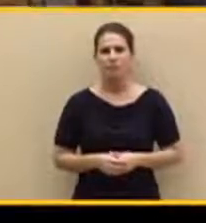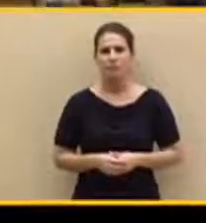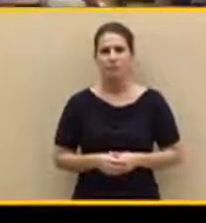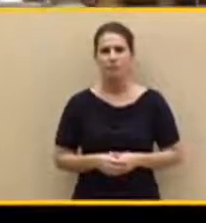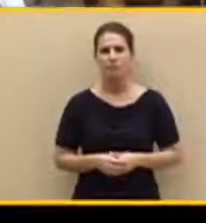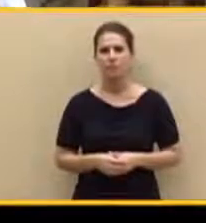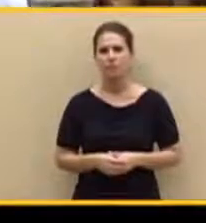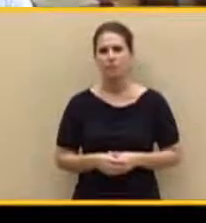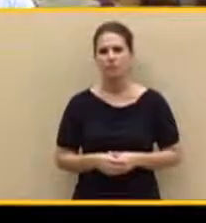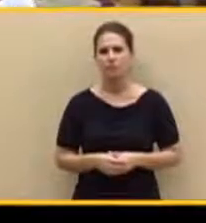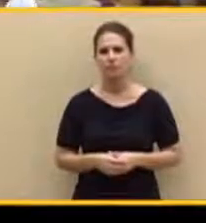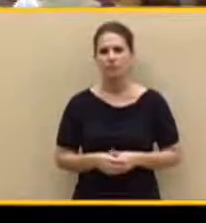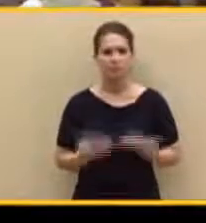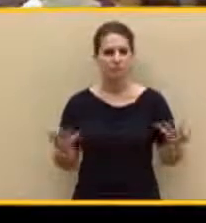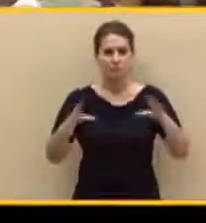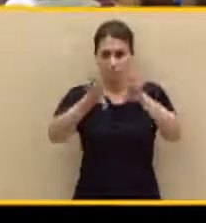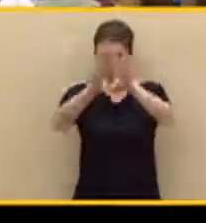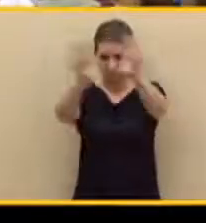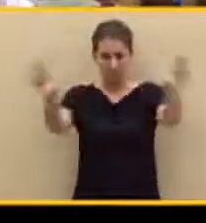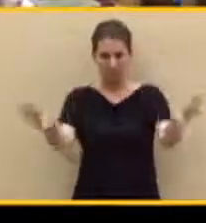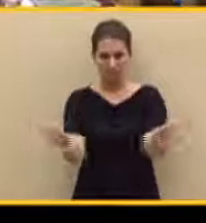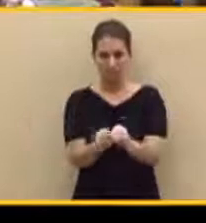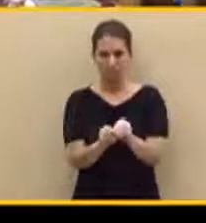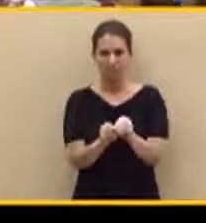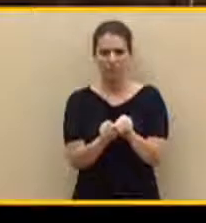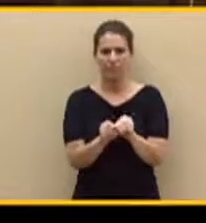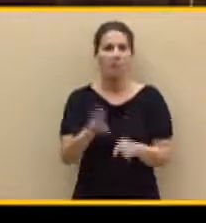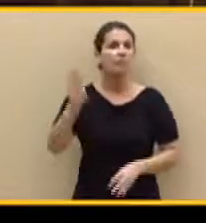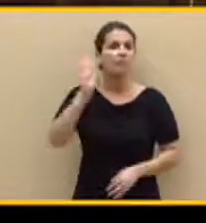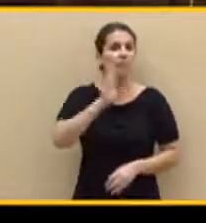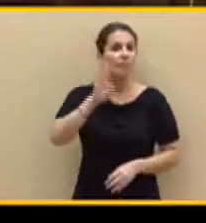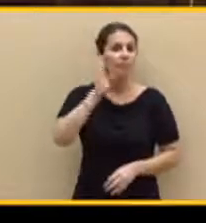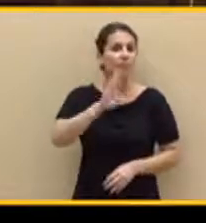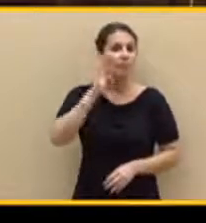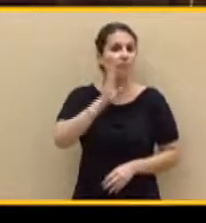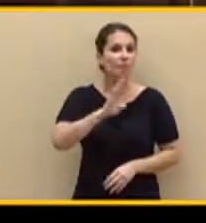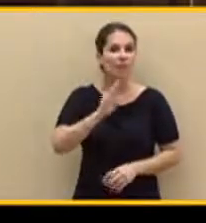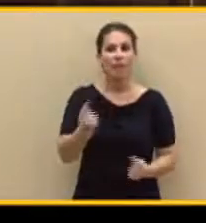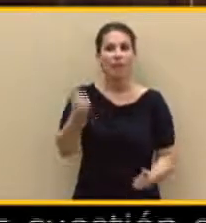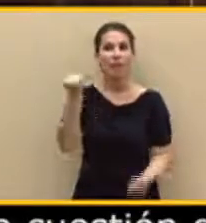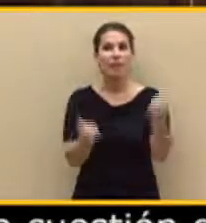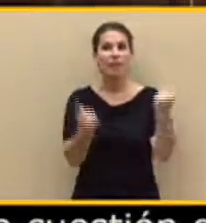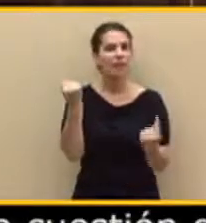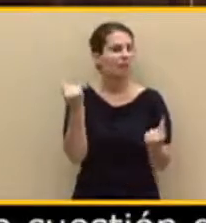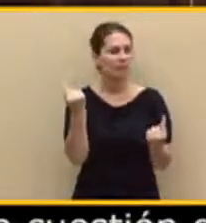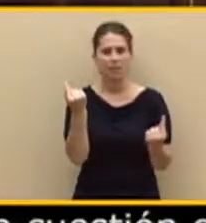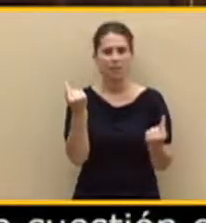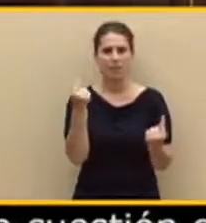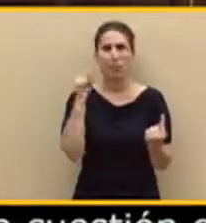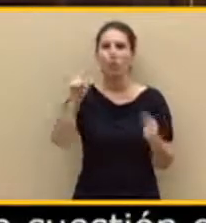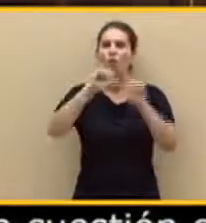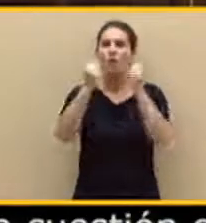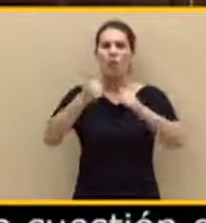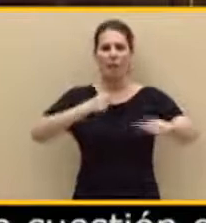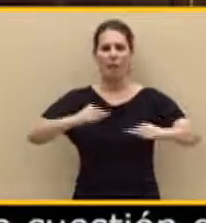En definitiva, señorías, la corrupción no es una cuestión de manzanas podridas, es una forma de gobierno que para llevarse a cabo necesita